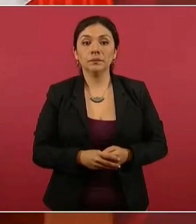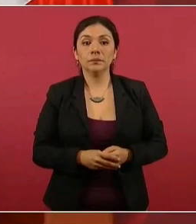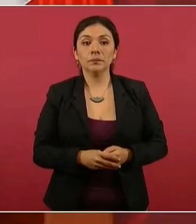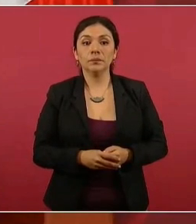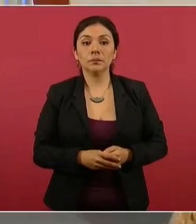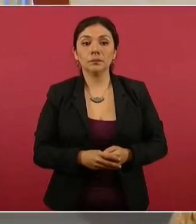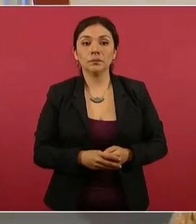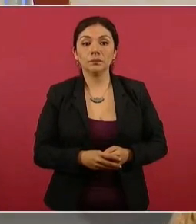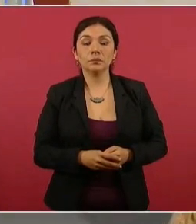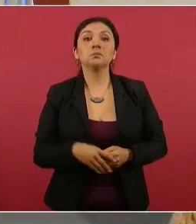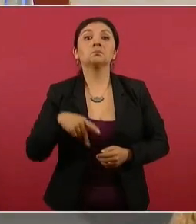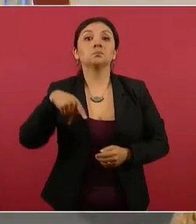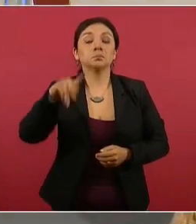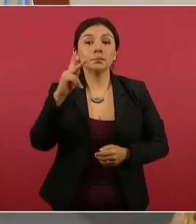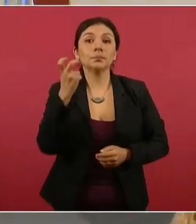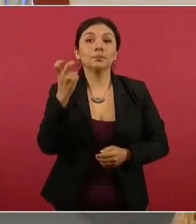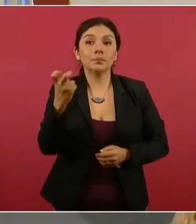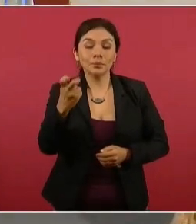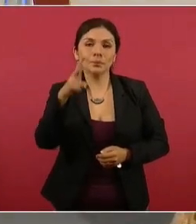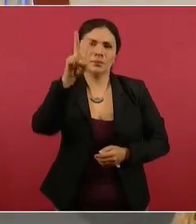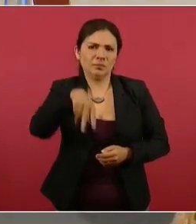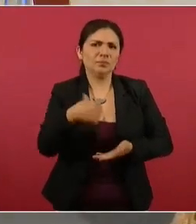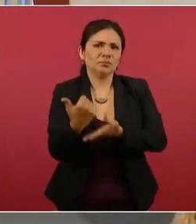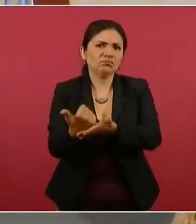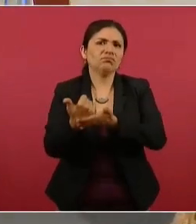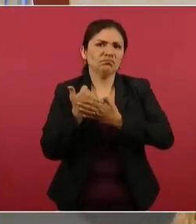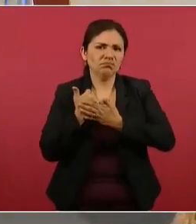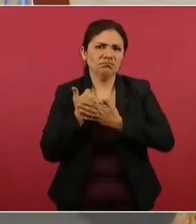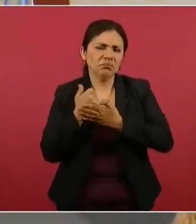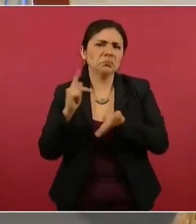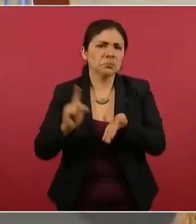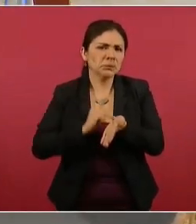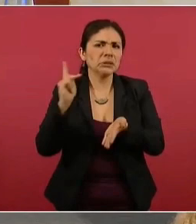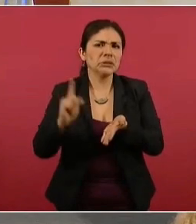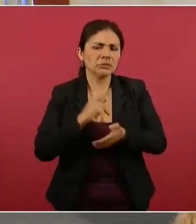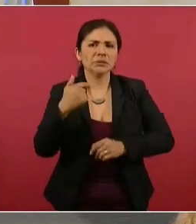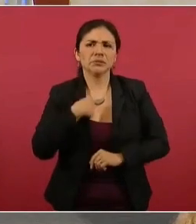Pero nos ayuda, ya lo hemos dicho,